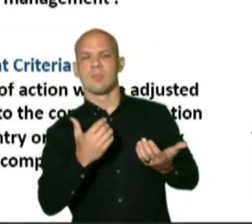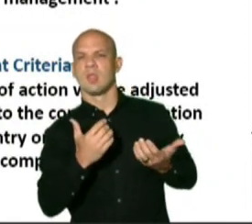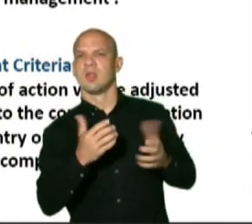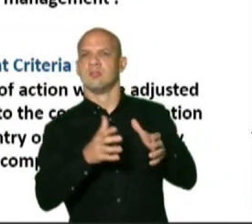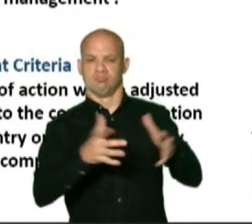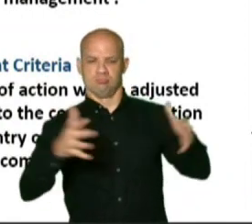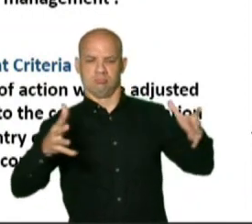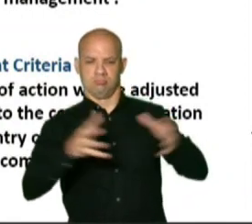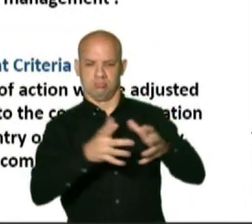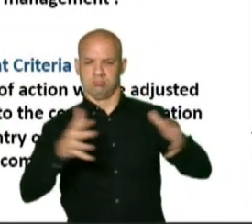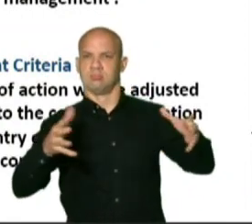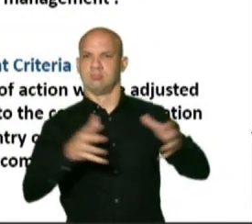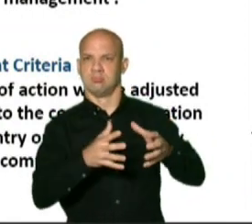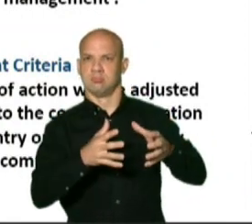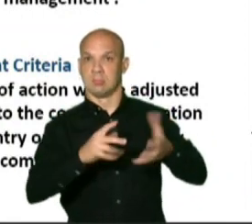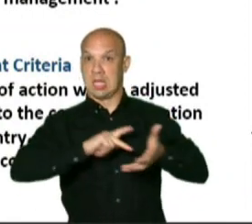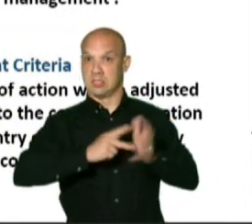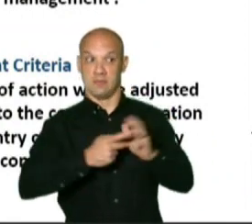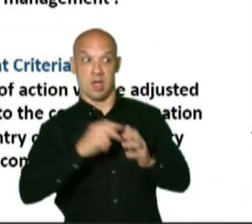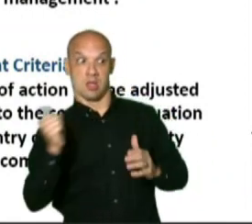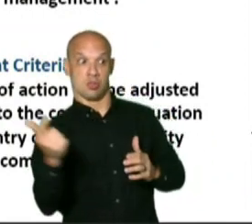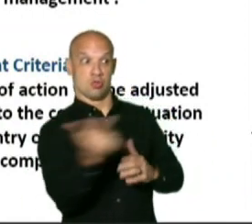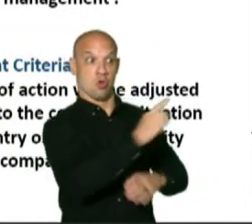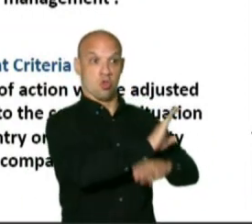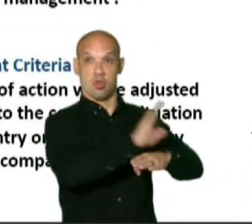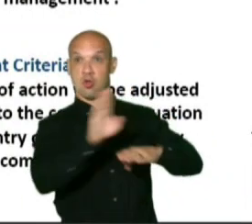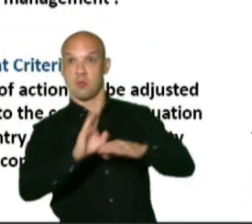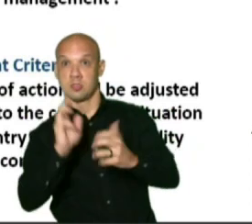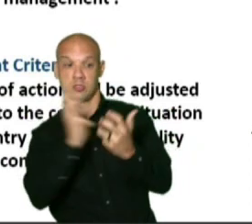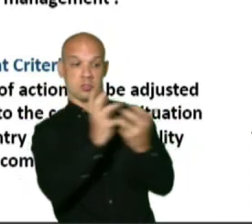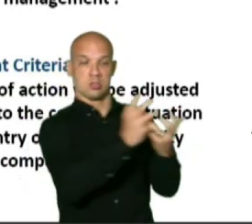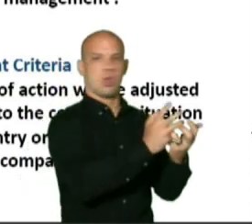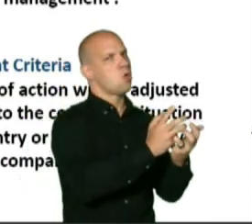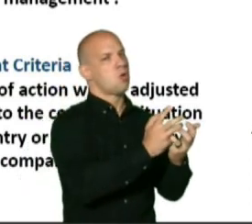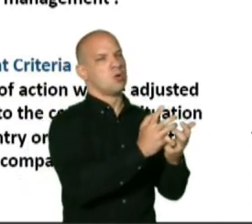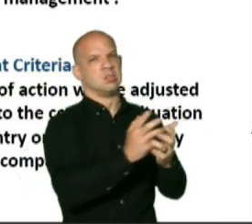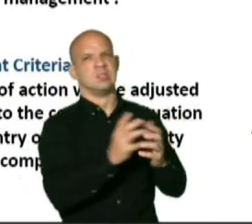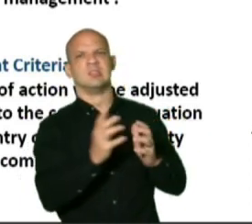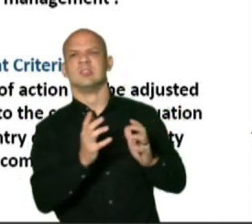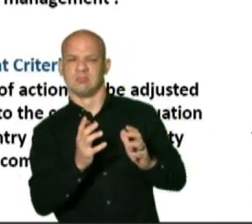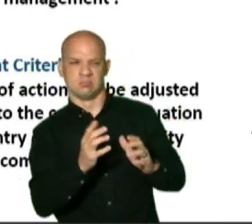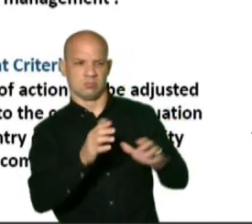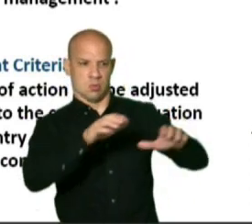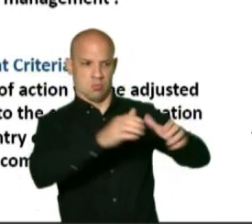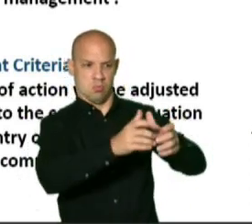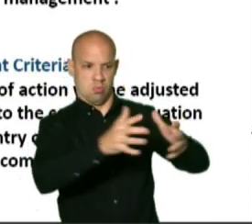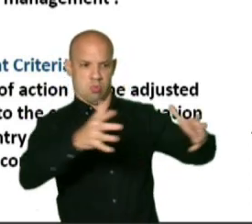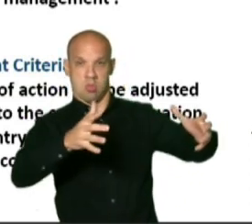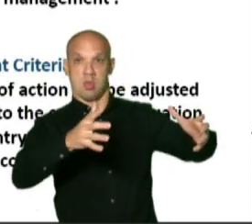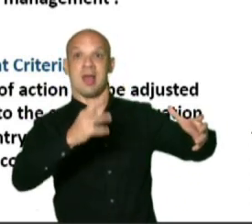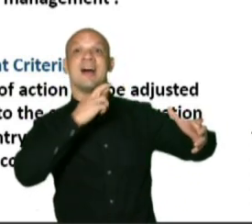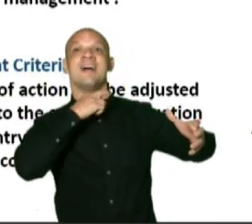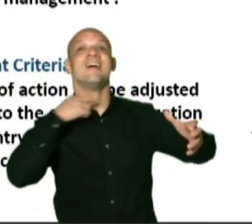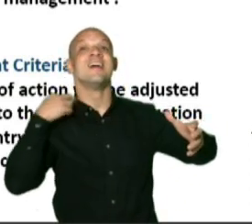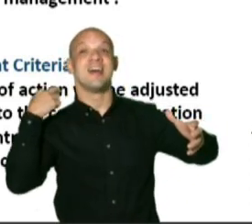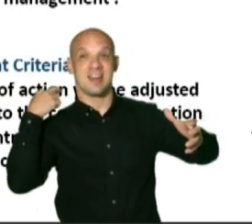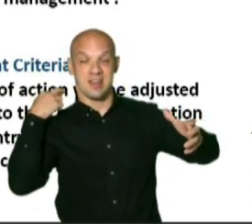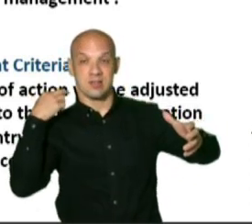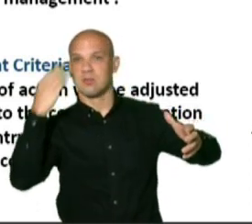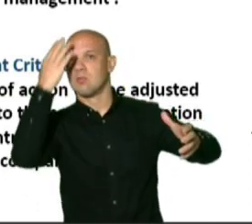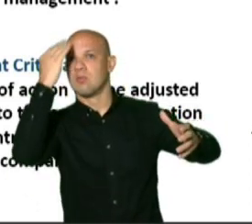aplica necesariamente a todos los comercios en este momento, sino a aquellos que representan más riesgo por el